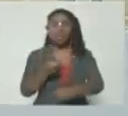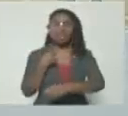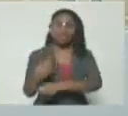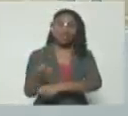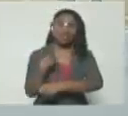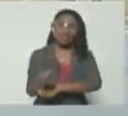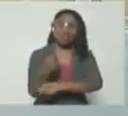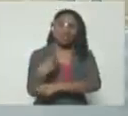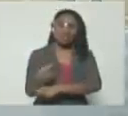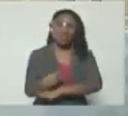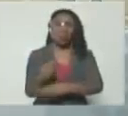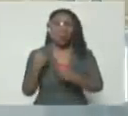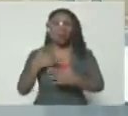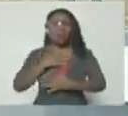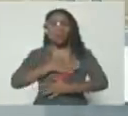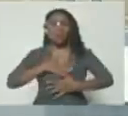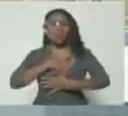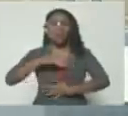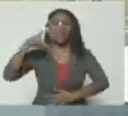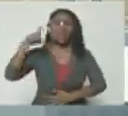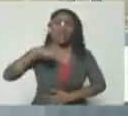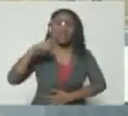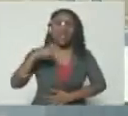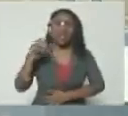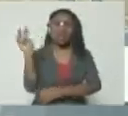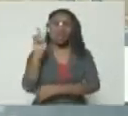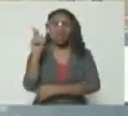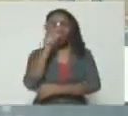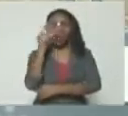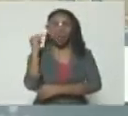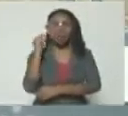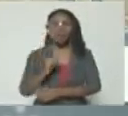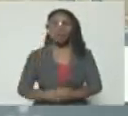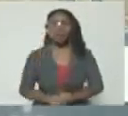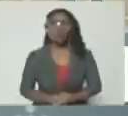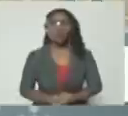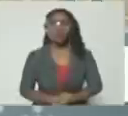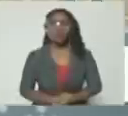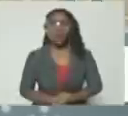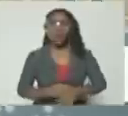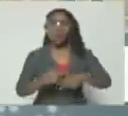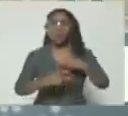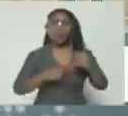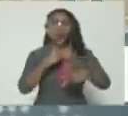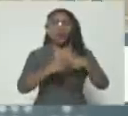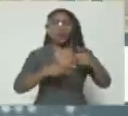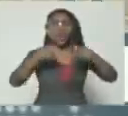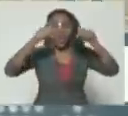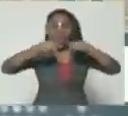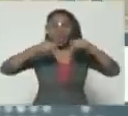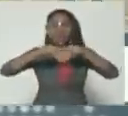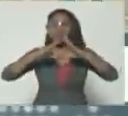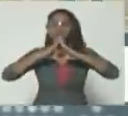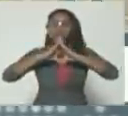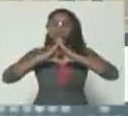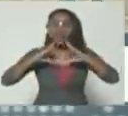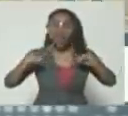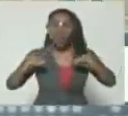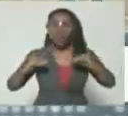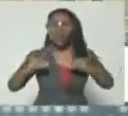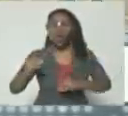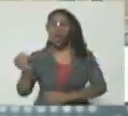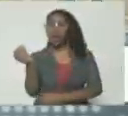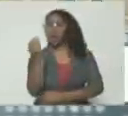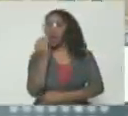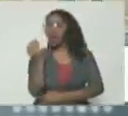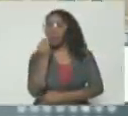capital para satisfacer las necesidades de los venezolanos y las venezolanas. Producir aquí todo, el